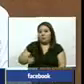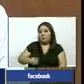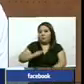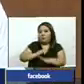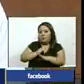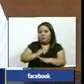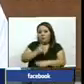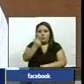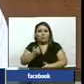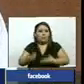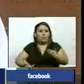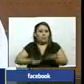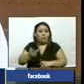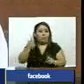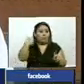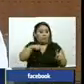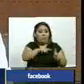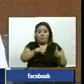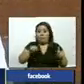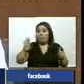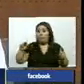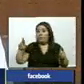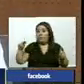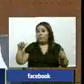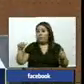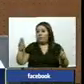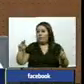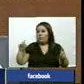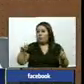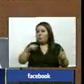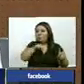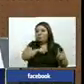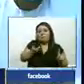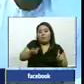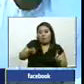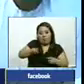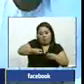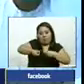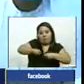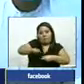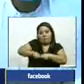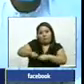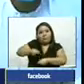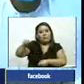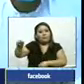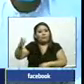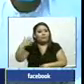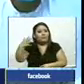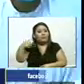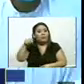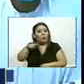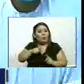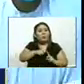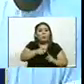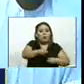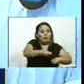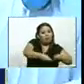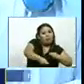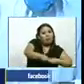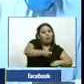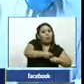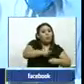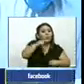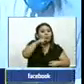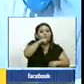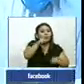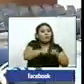comerciante identificado como Buenaventura González, señalado de llevar las finanzas de la pandilla en San Miguel y tener el monopolio de la venta de